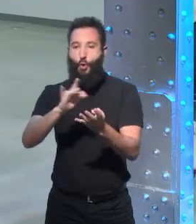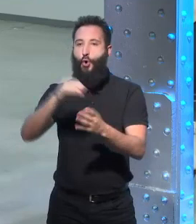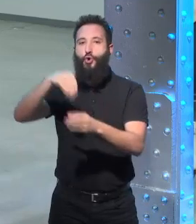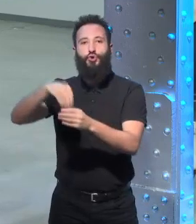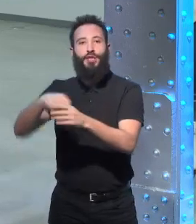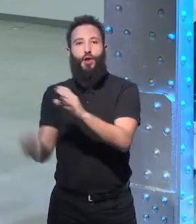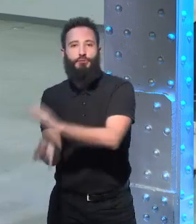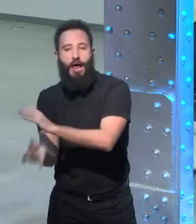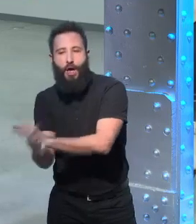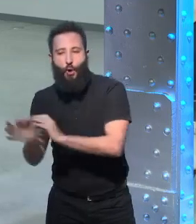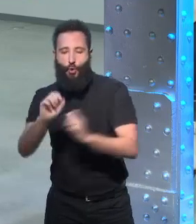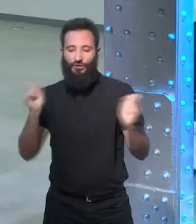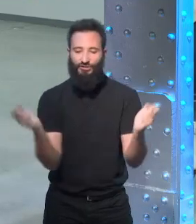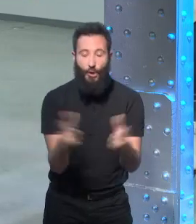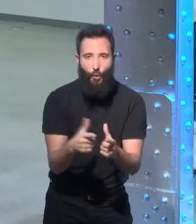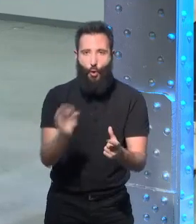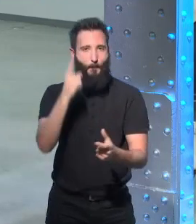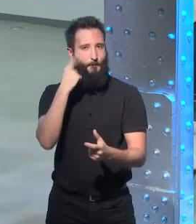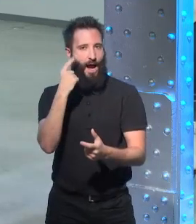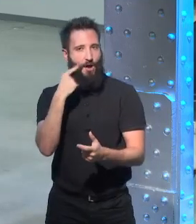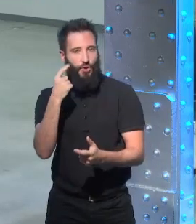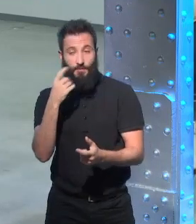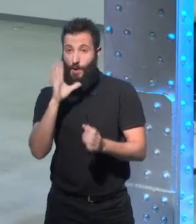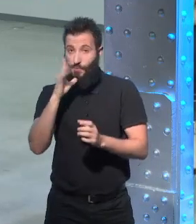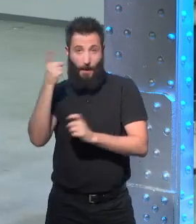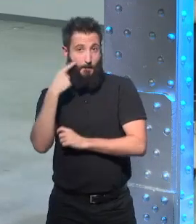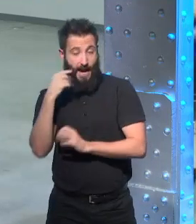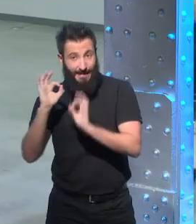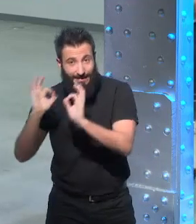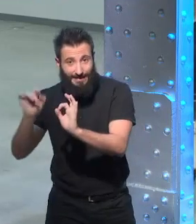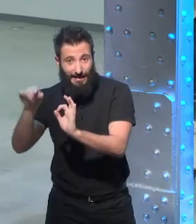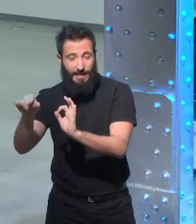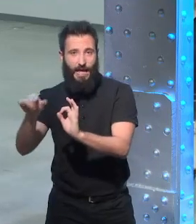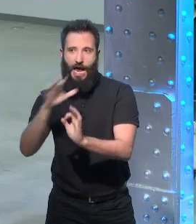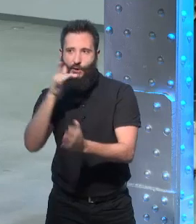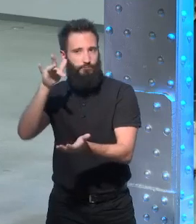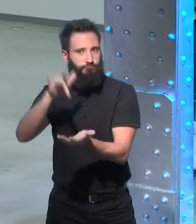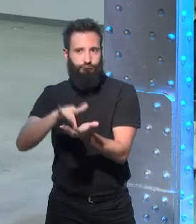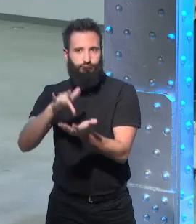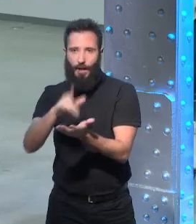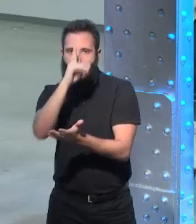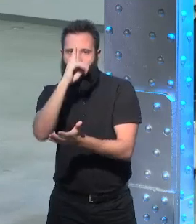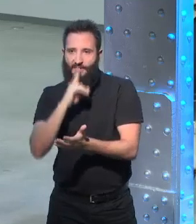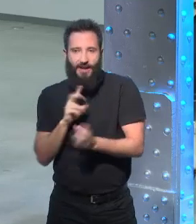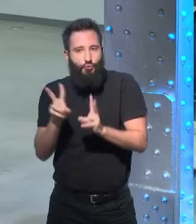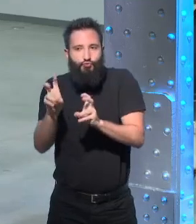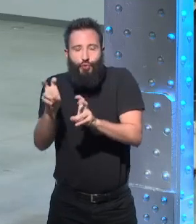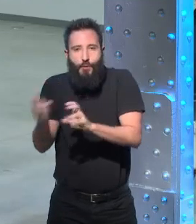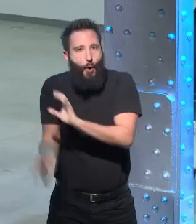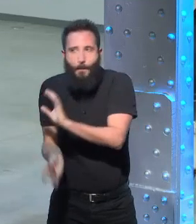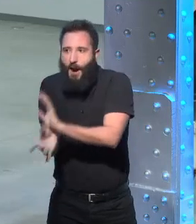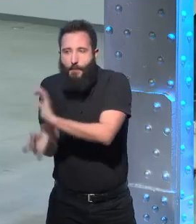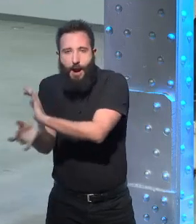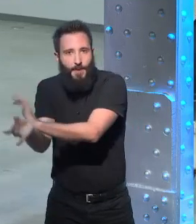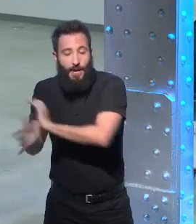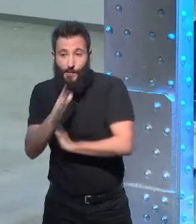de seguros, de banca. En concreto de banca están apareciendo perfiles muy novedosos. Por